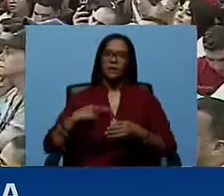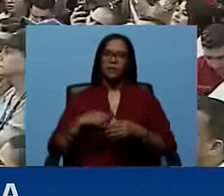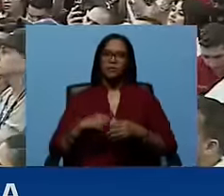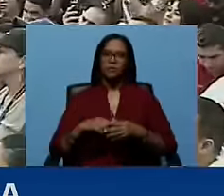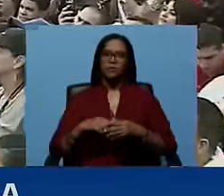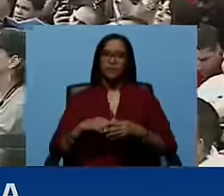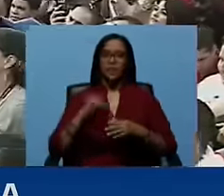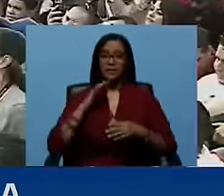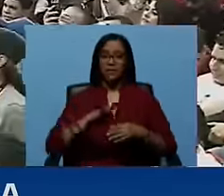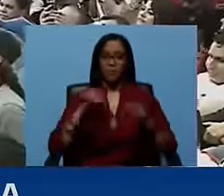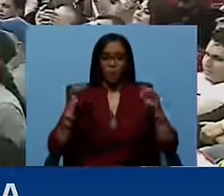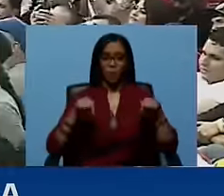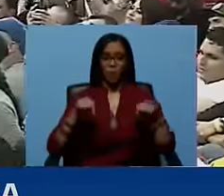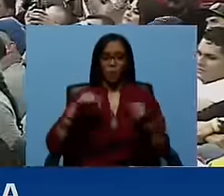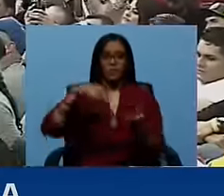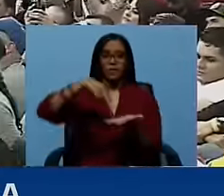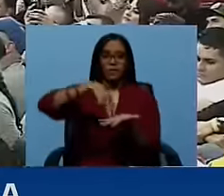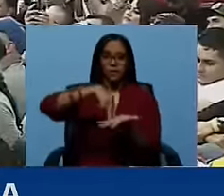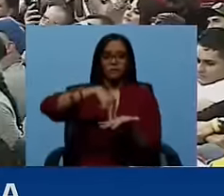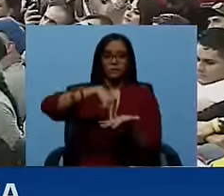Y estamos hoy de pie.